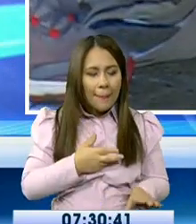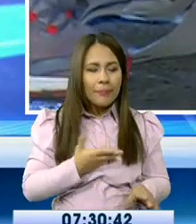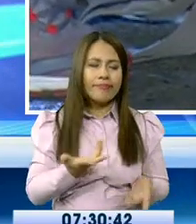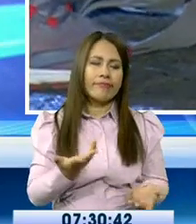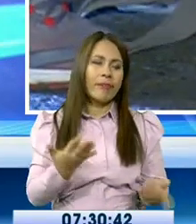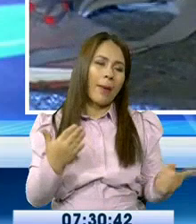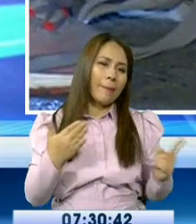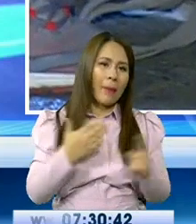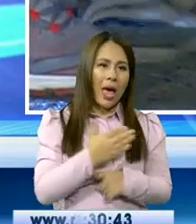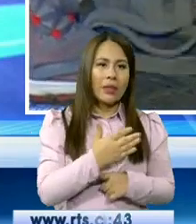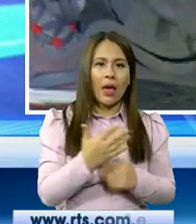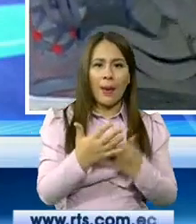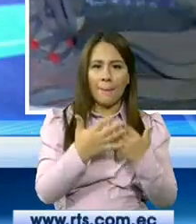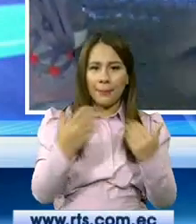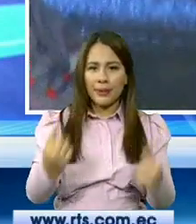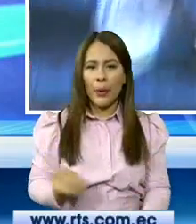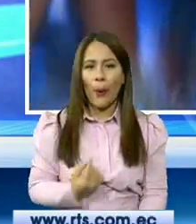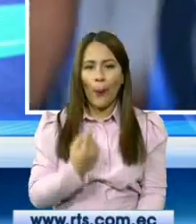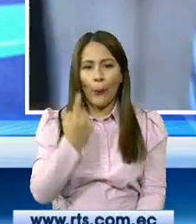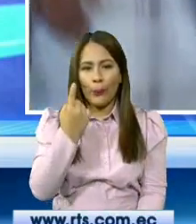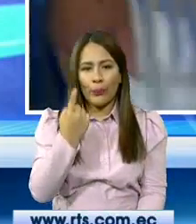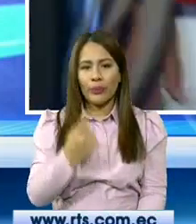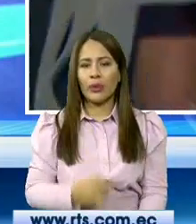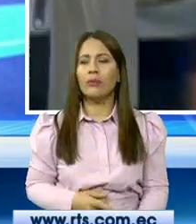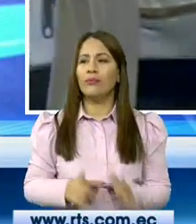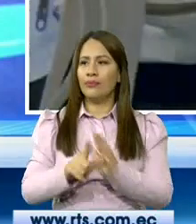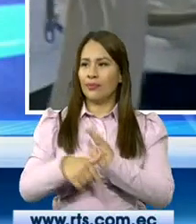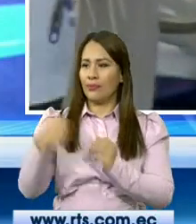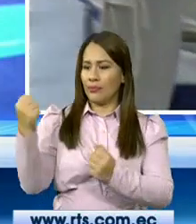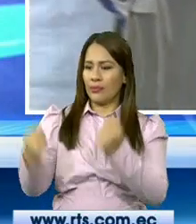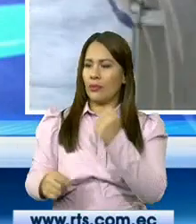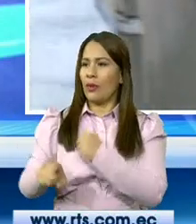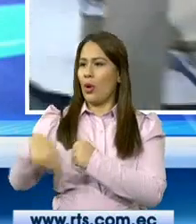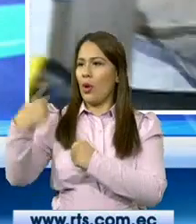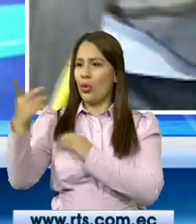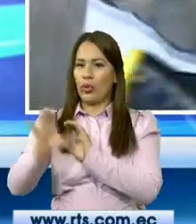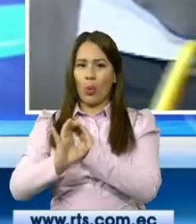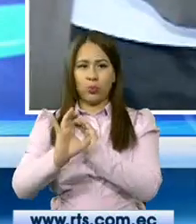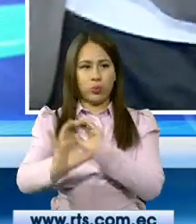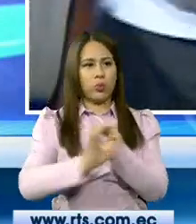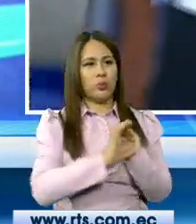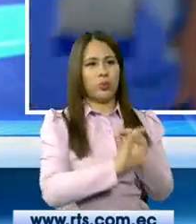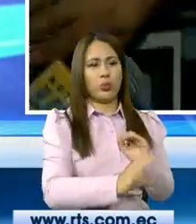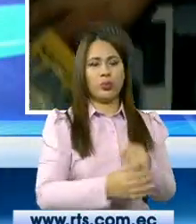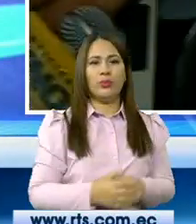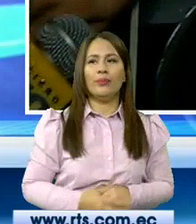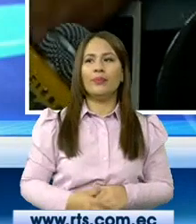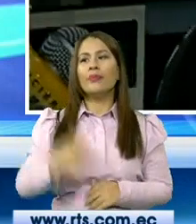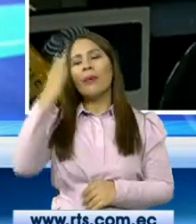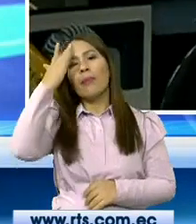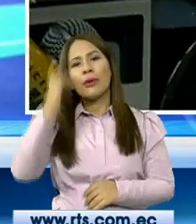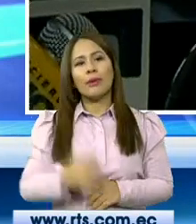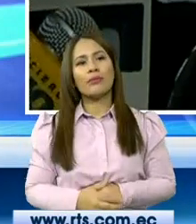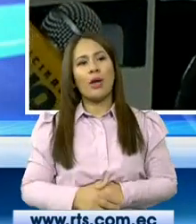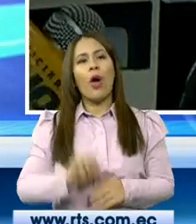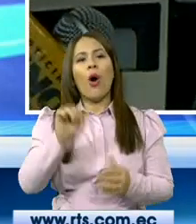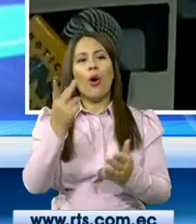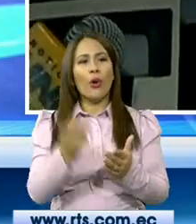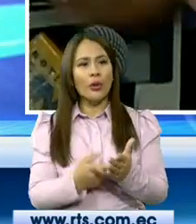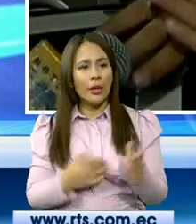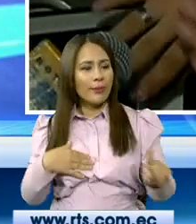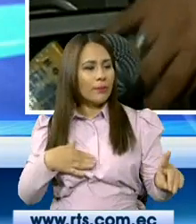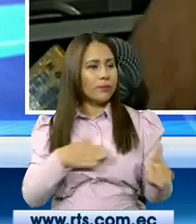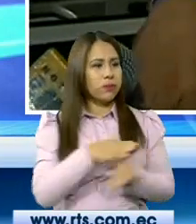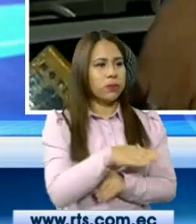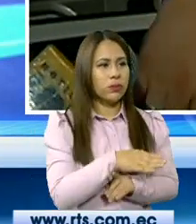están presos. No, lo más triste es que luego están conduciendo otras unidades en otras cooperativas. Eso en era, ese para lo que volver iba a decir. A arrollar, para volver a